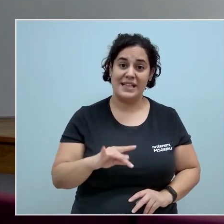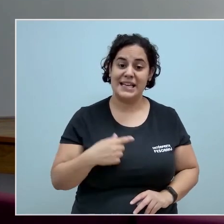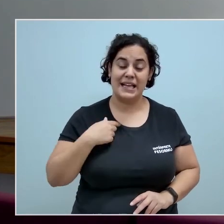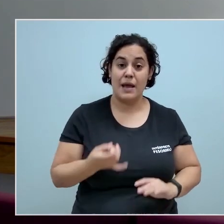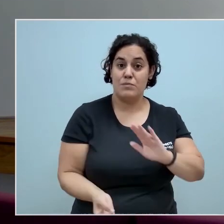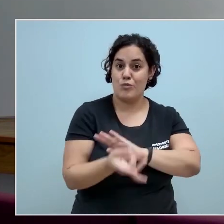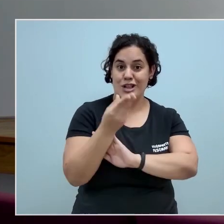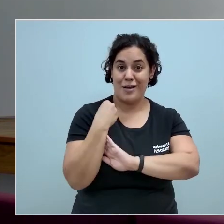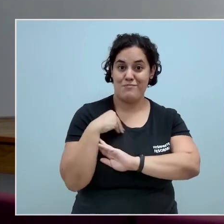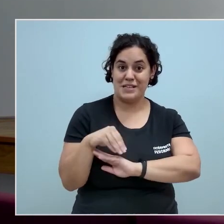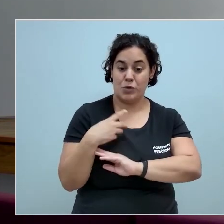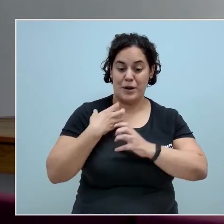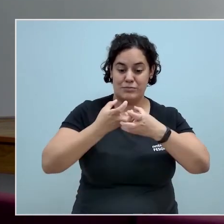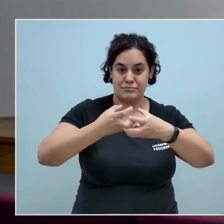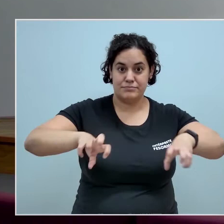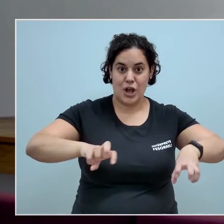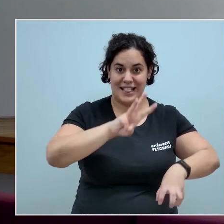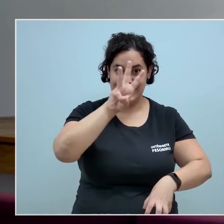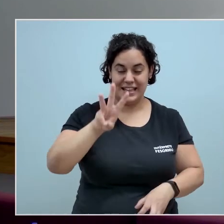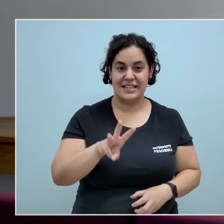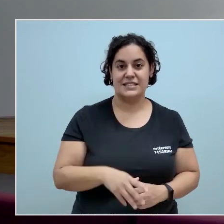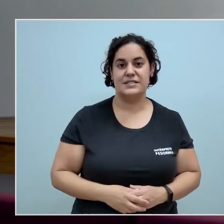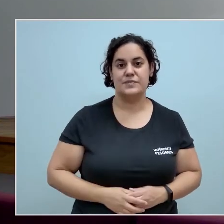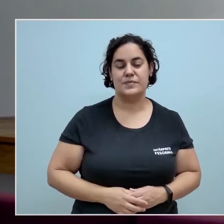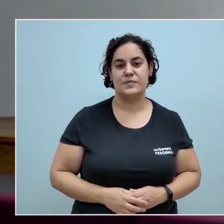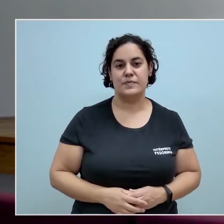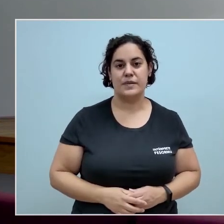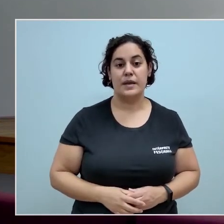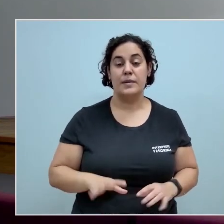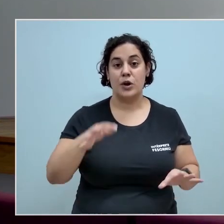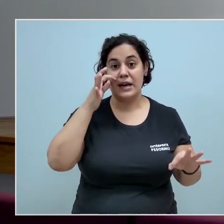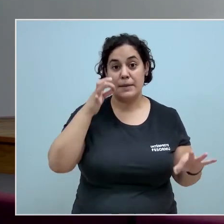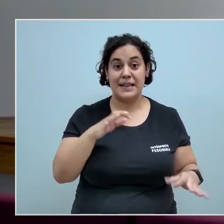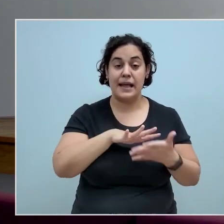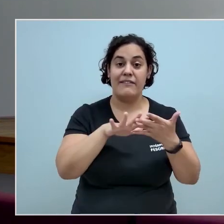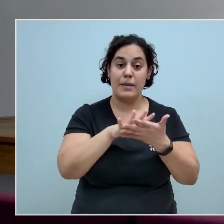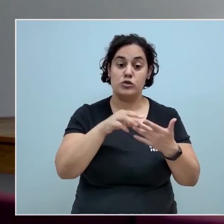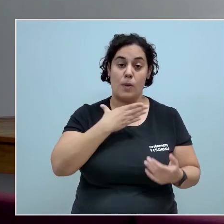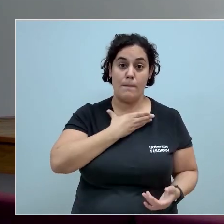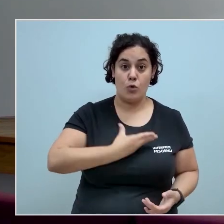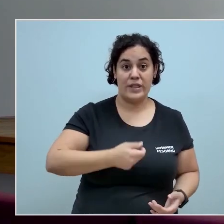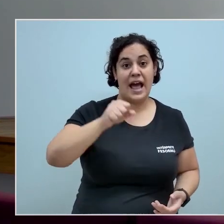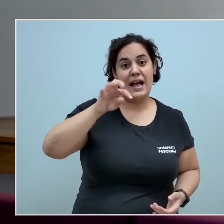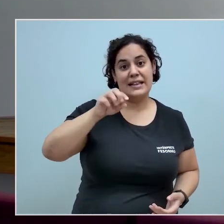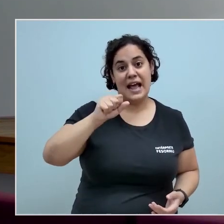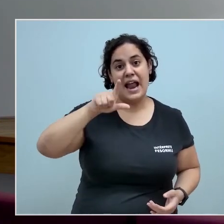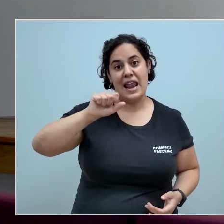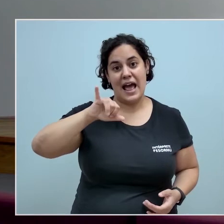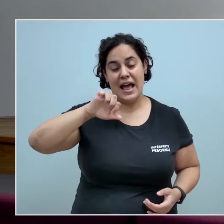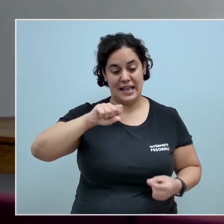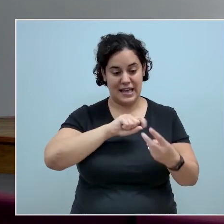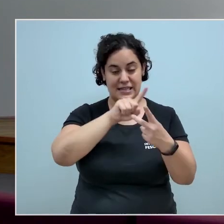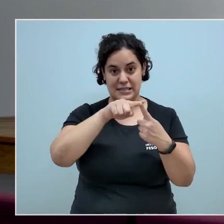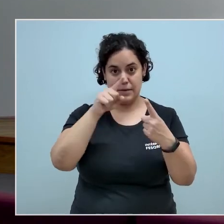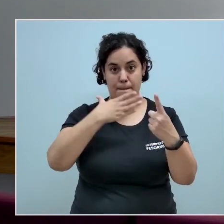brote, pero los hemos separado por la envergadura que tiene el de Totana. Pero en realidad estamos hablando de Murcia, Atalayas en principio y Totana como brotes